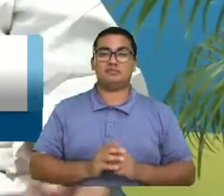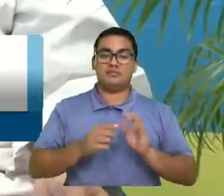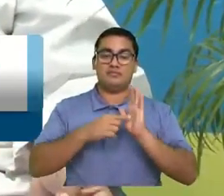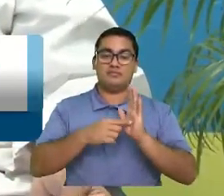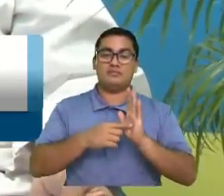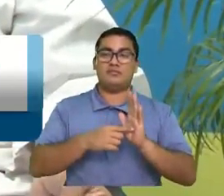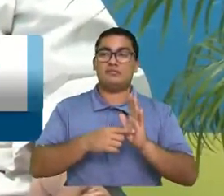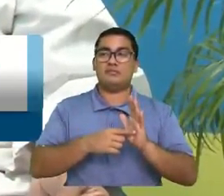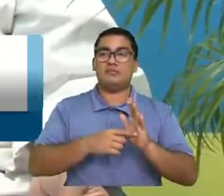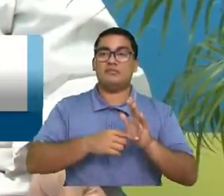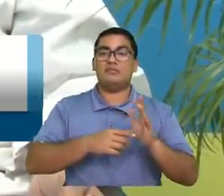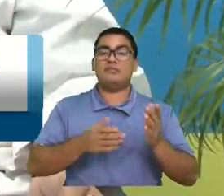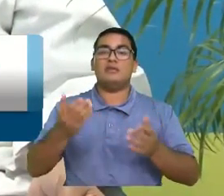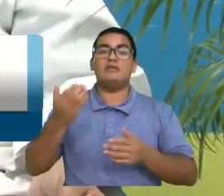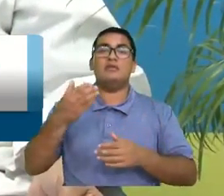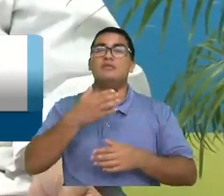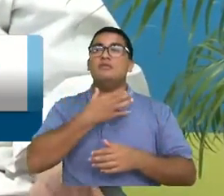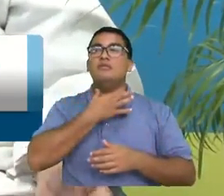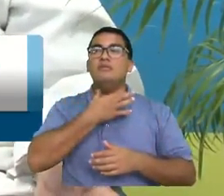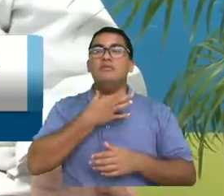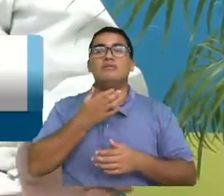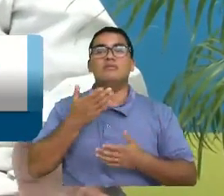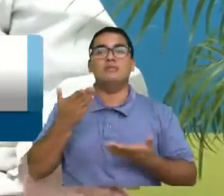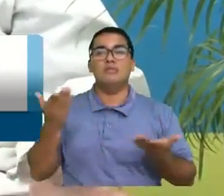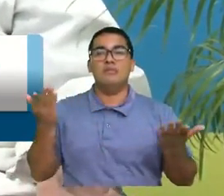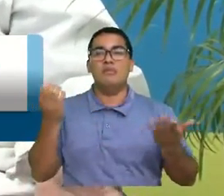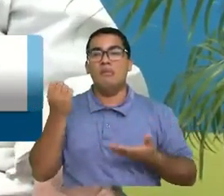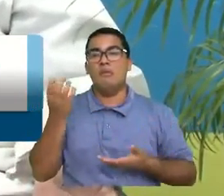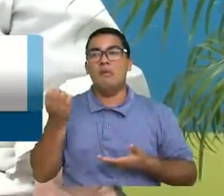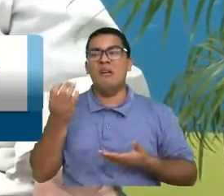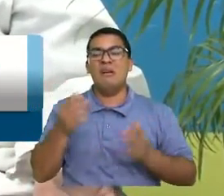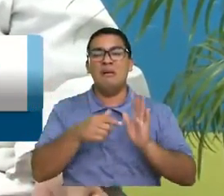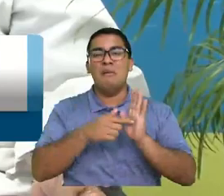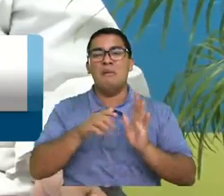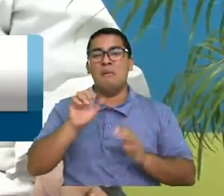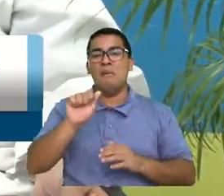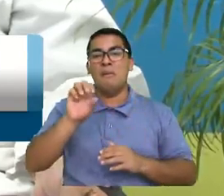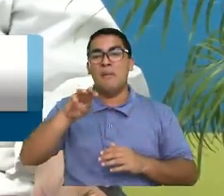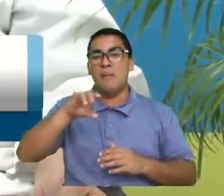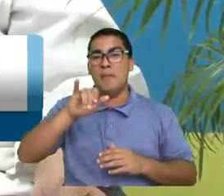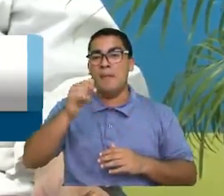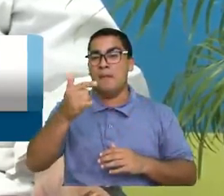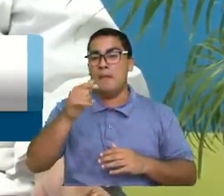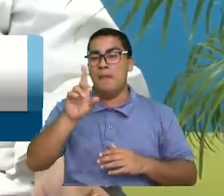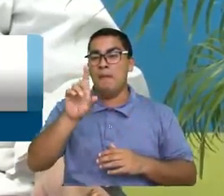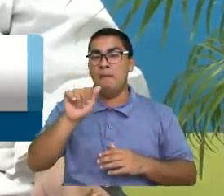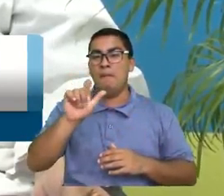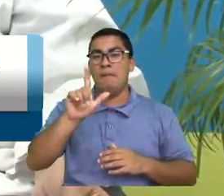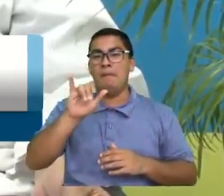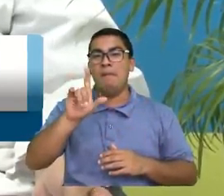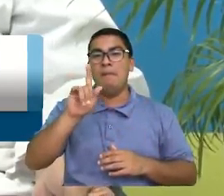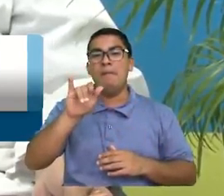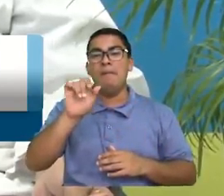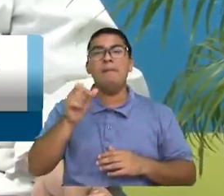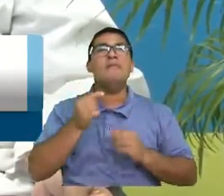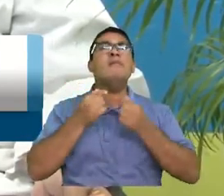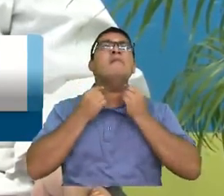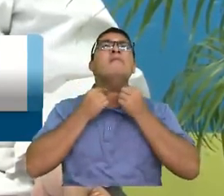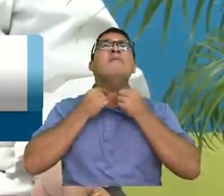y presenta un dolorcito y digamos que es una amigdalitis, la amigdalitis es la inflamación de las